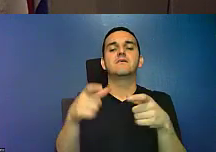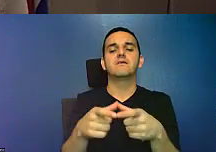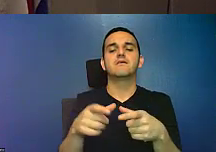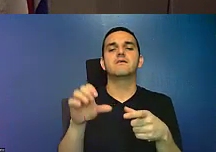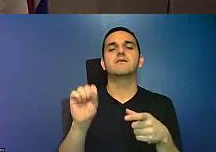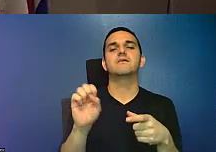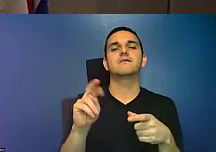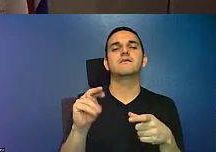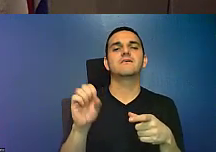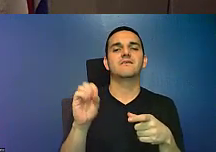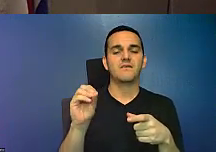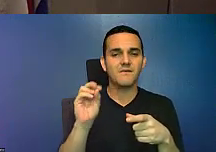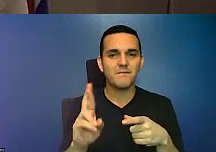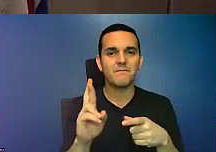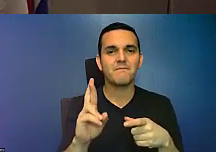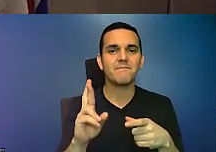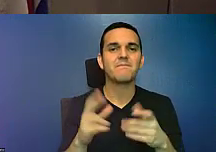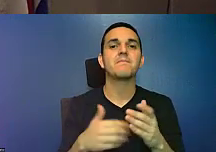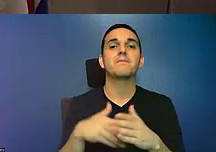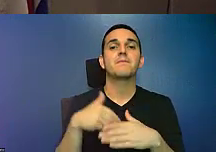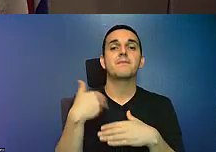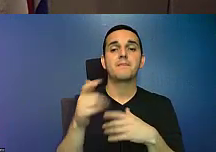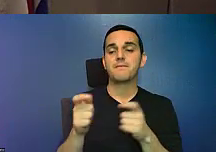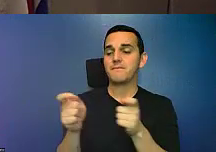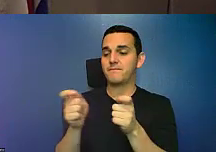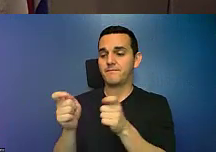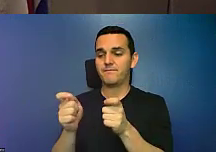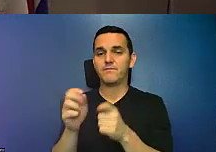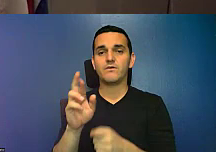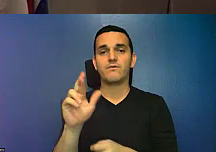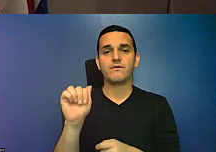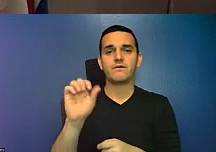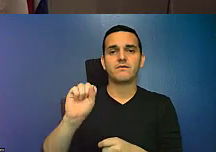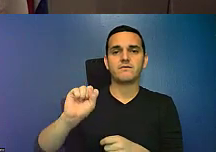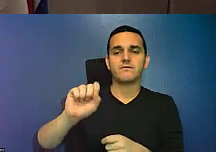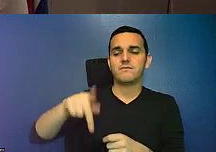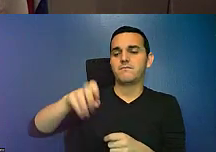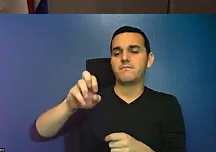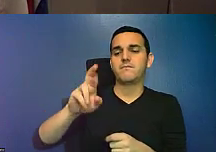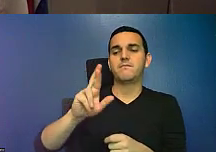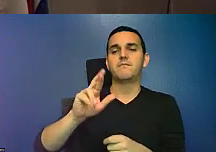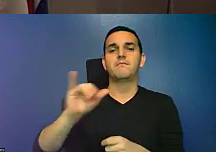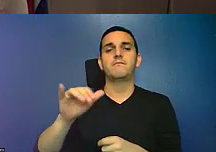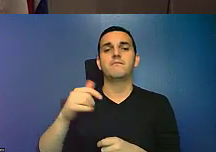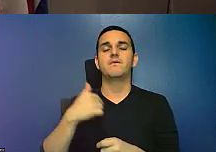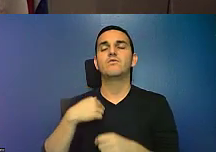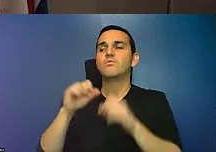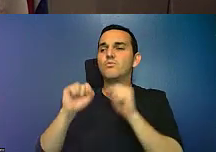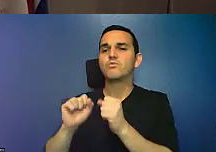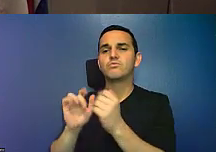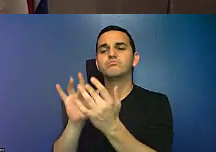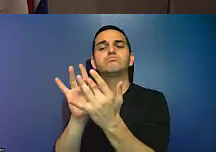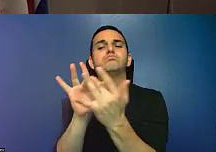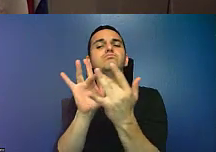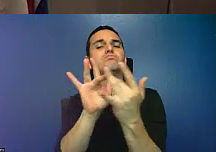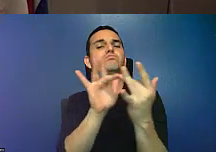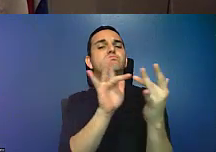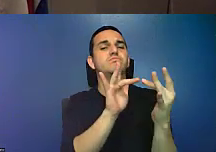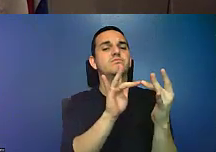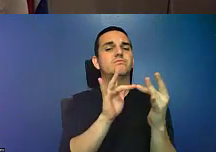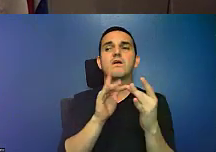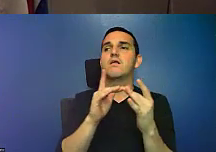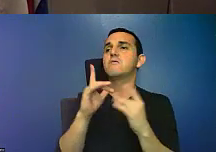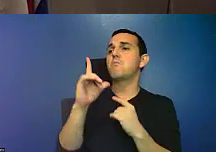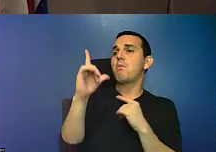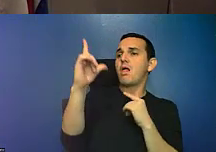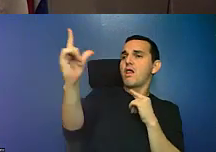CAS. La parte del controlador Raspberry me permite la conectividad para ser operado a distancia